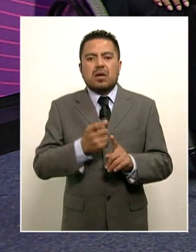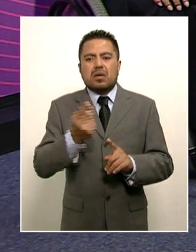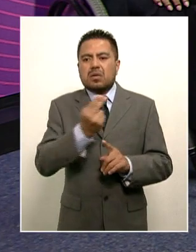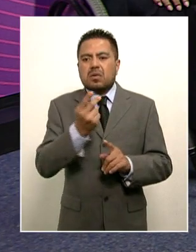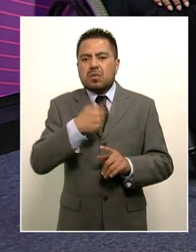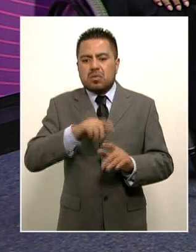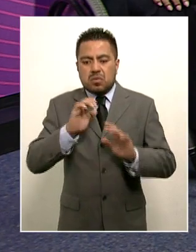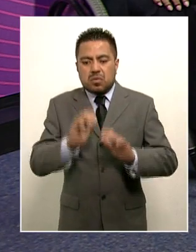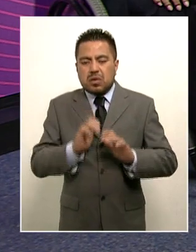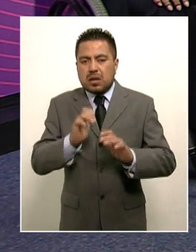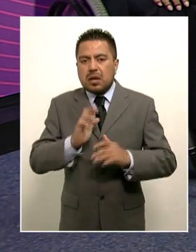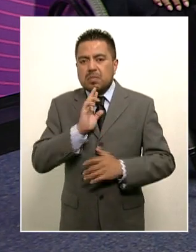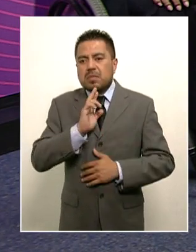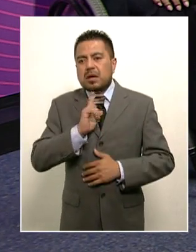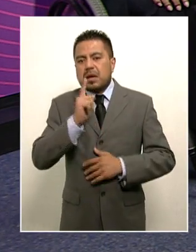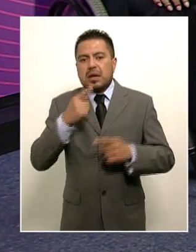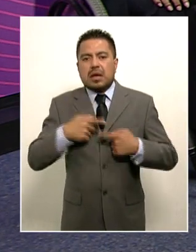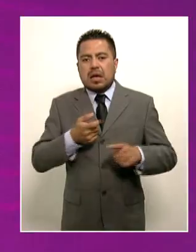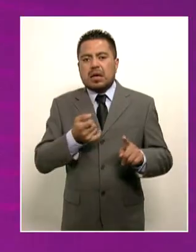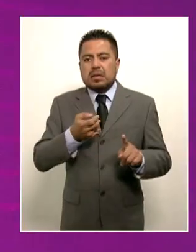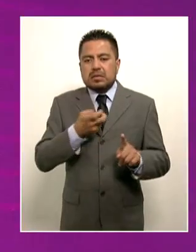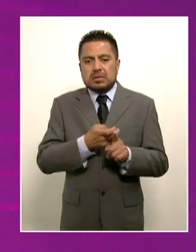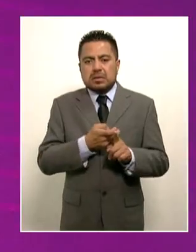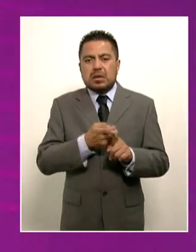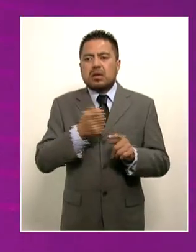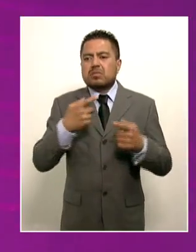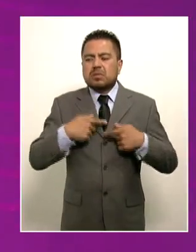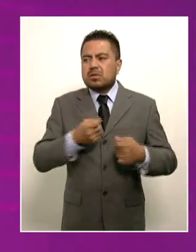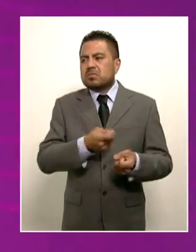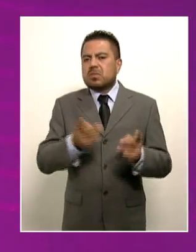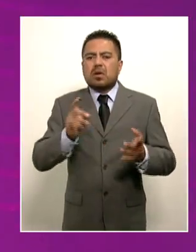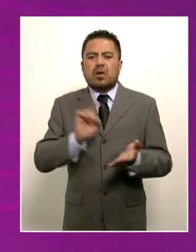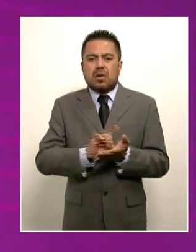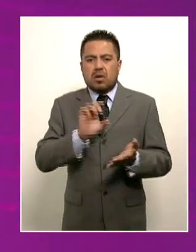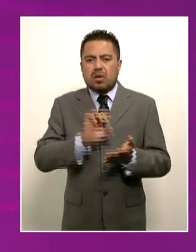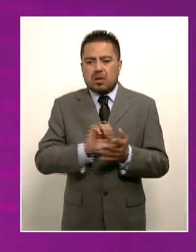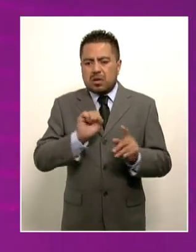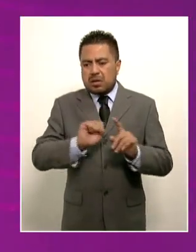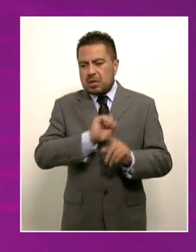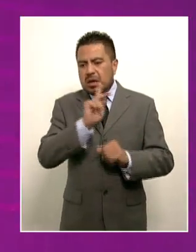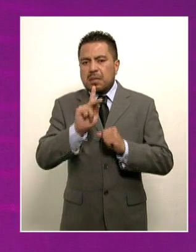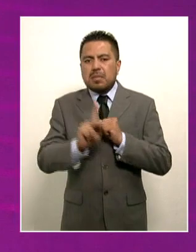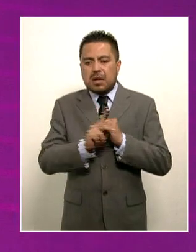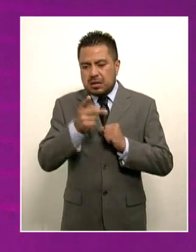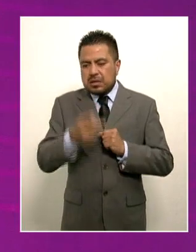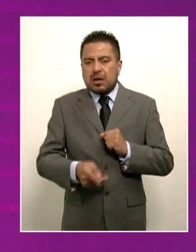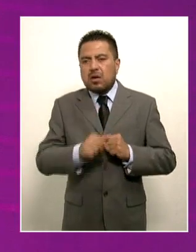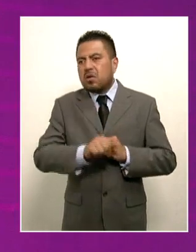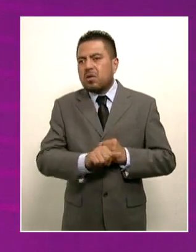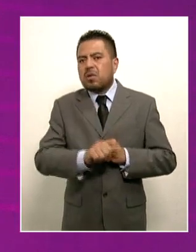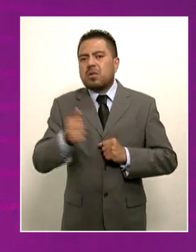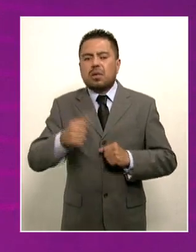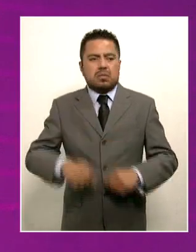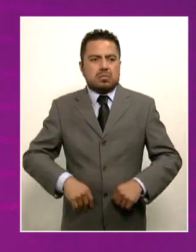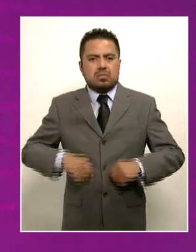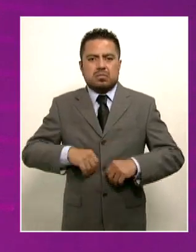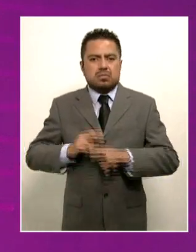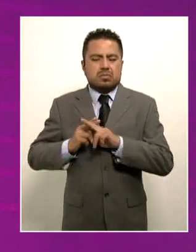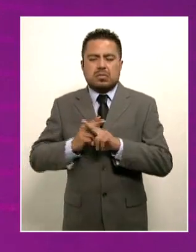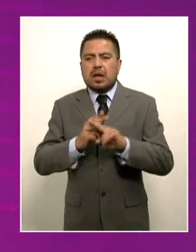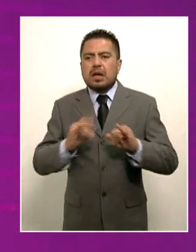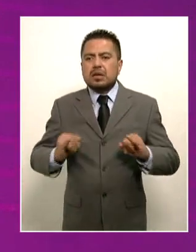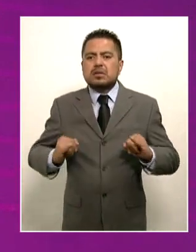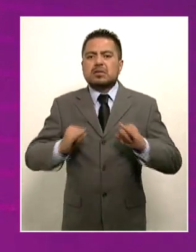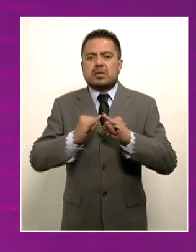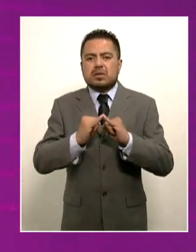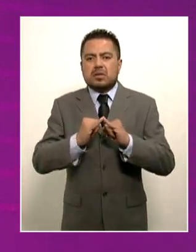cuidamos mejor a las personas así. Muchas personas con discapacidad en este país y en otros viven toda su vida en